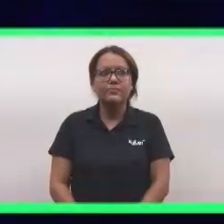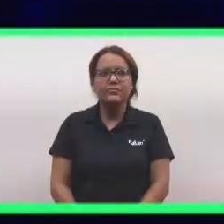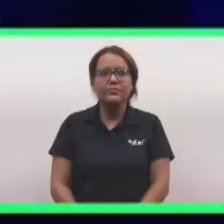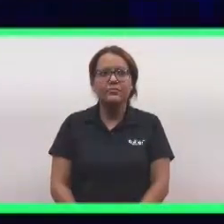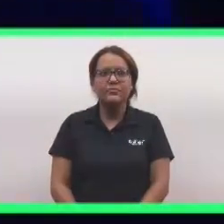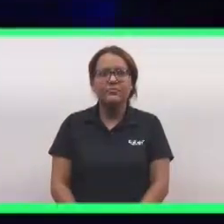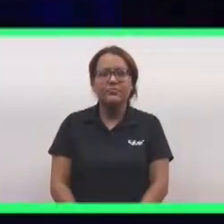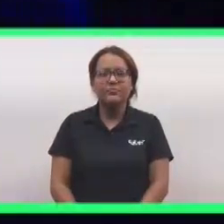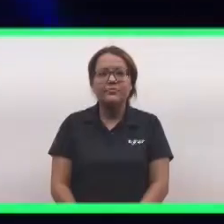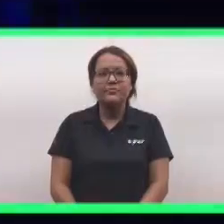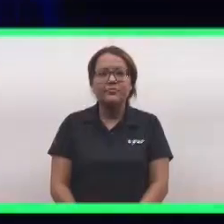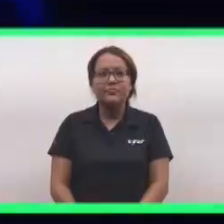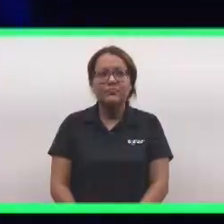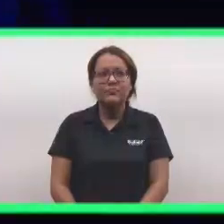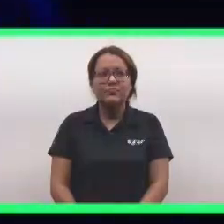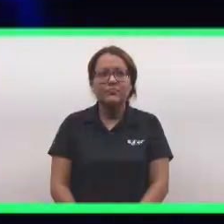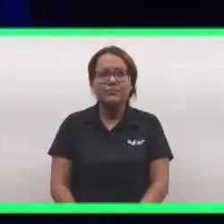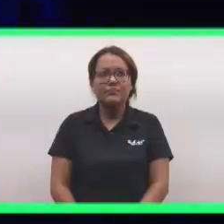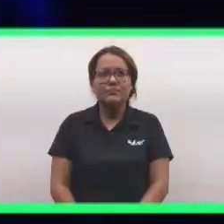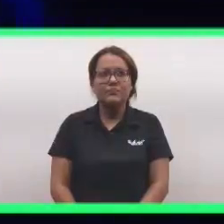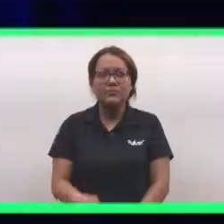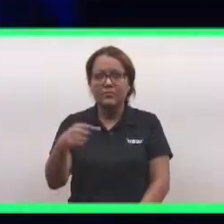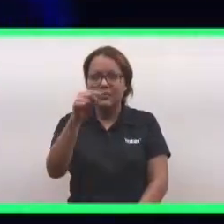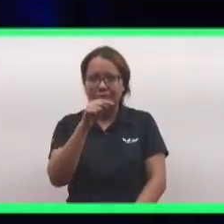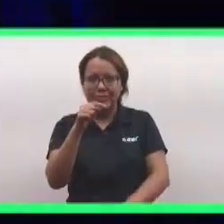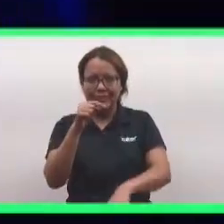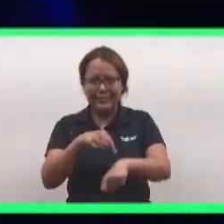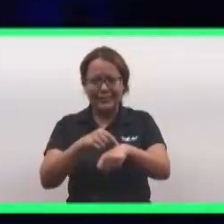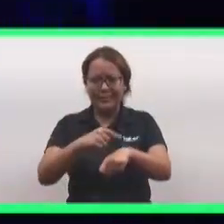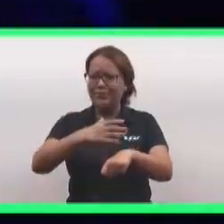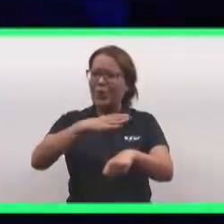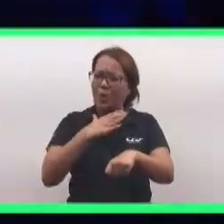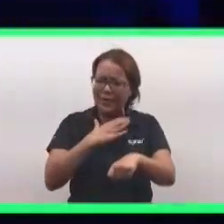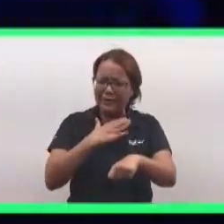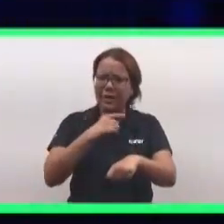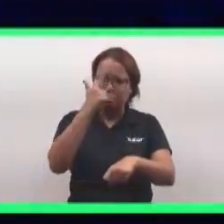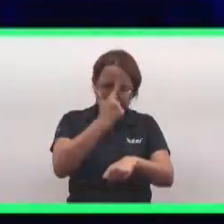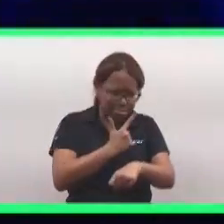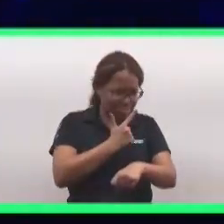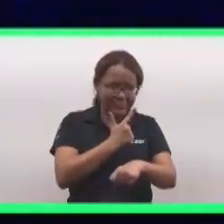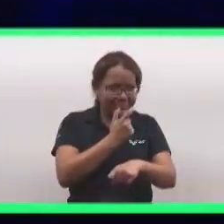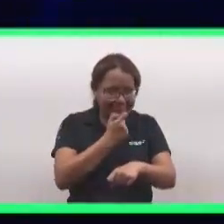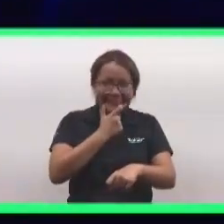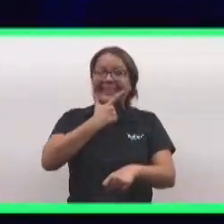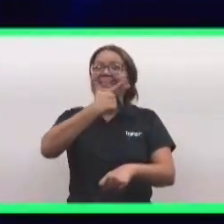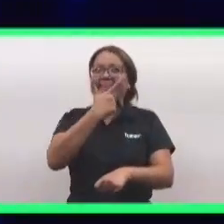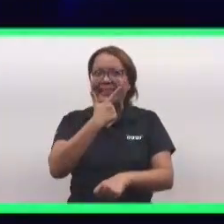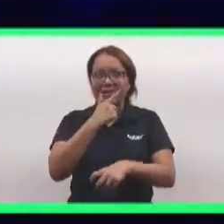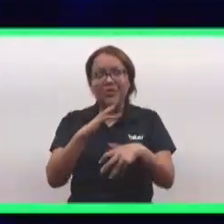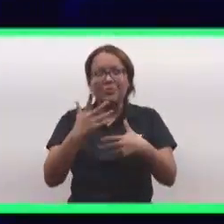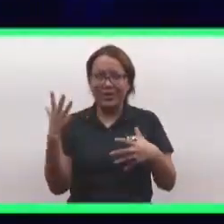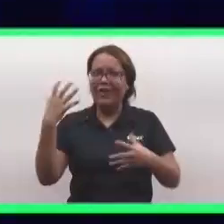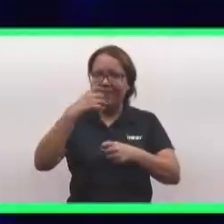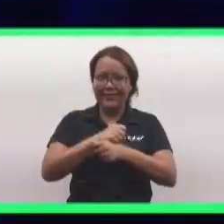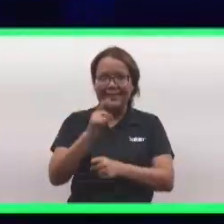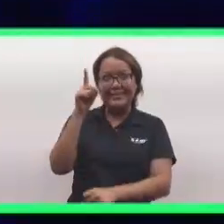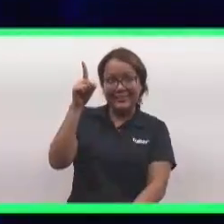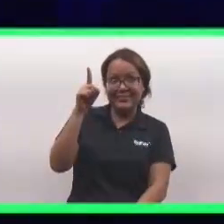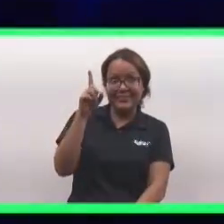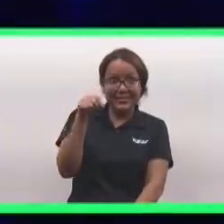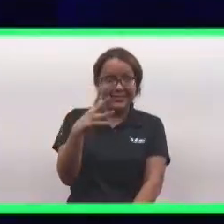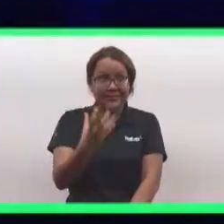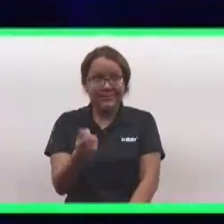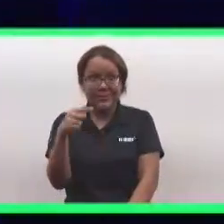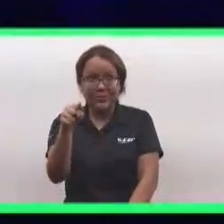podemos poner al mal tiempo buena cara, porque sabemos en quién hemos confiado. Y si el día de hoy